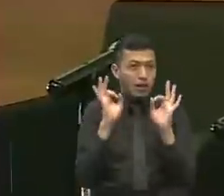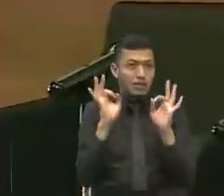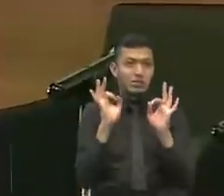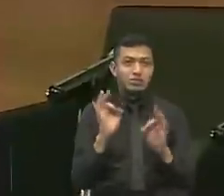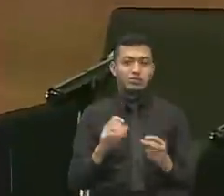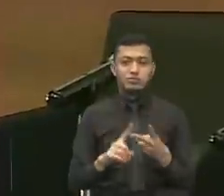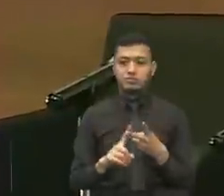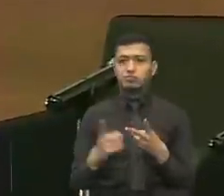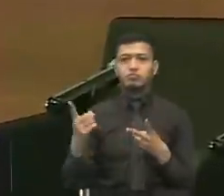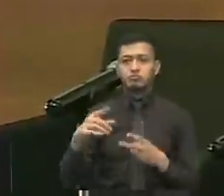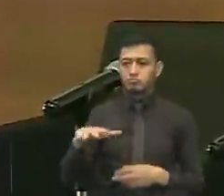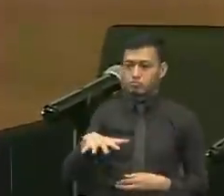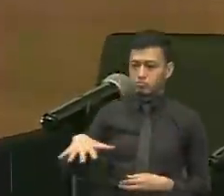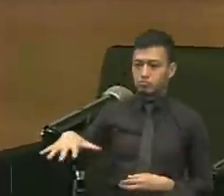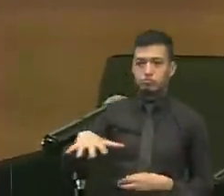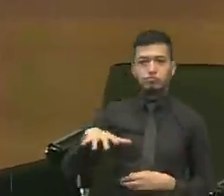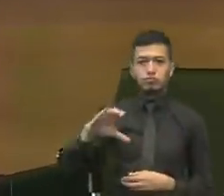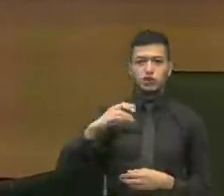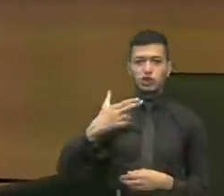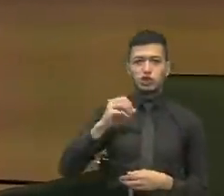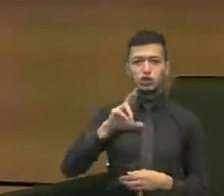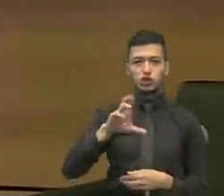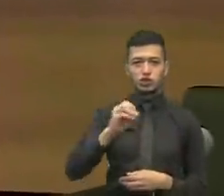el Chorro de Quevedo.